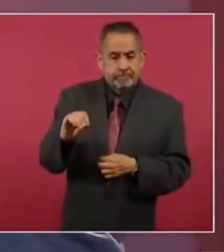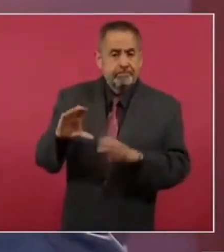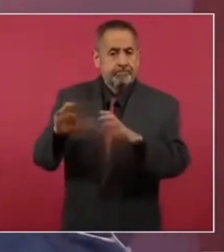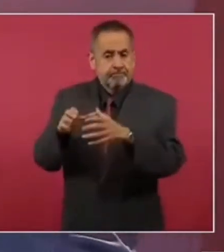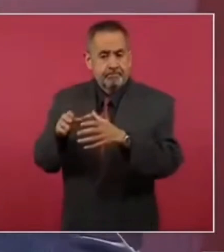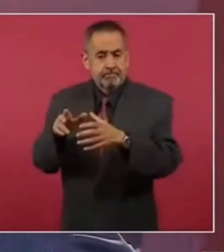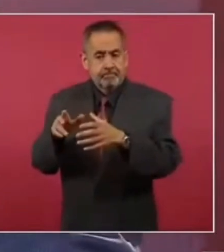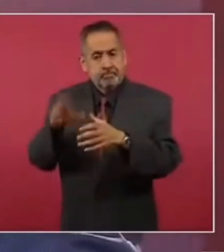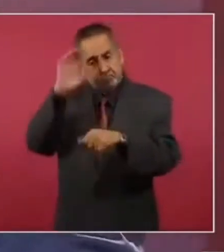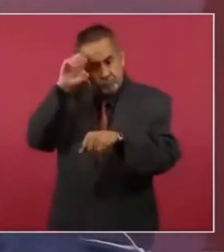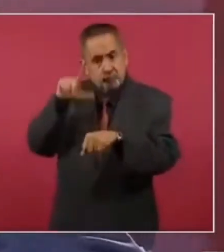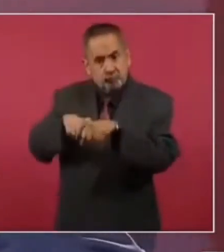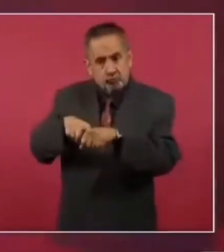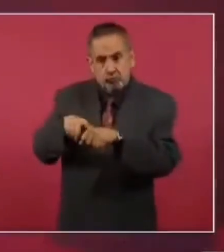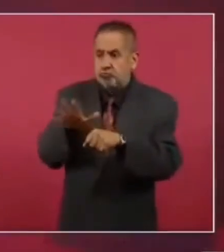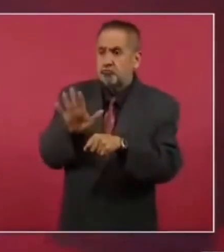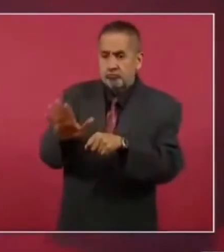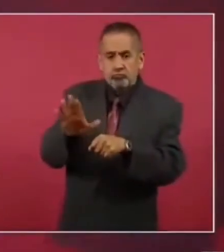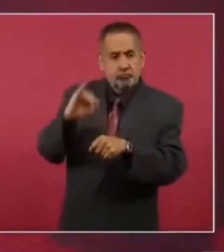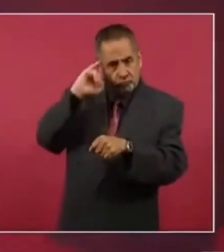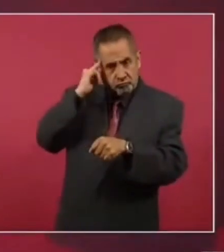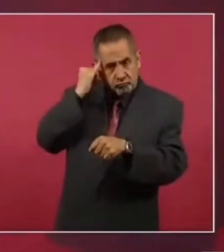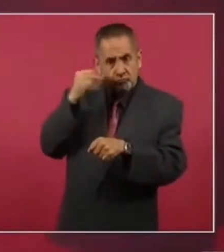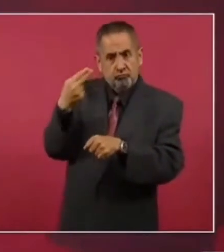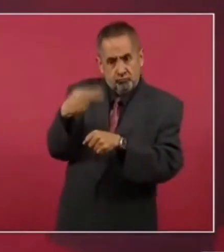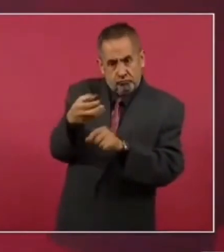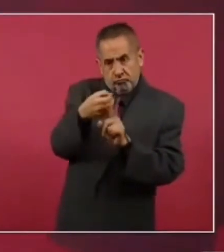de la cultura totonaca.